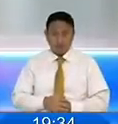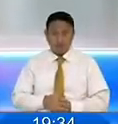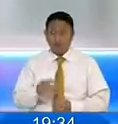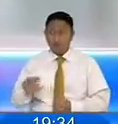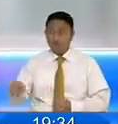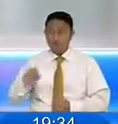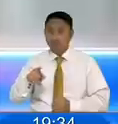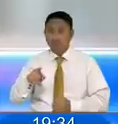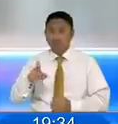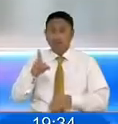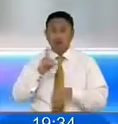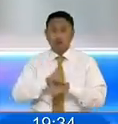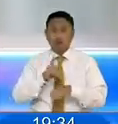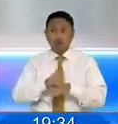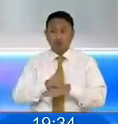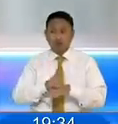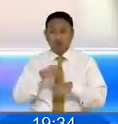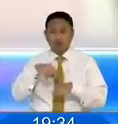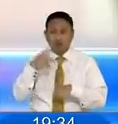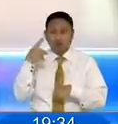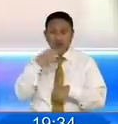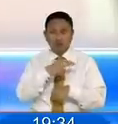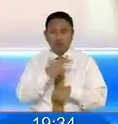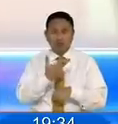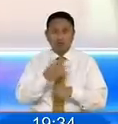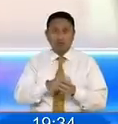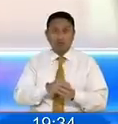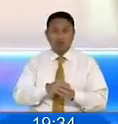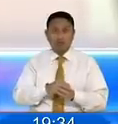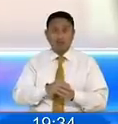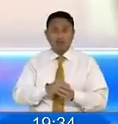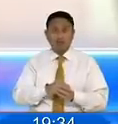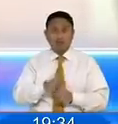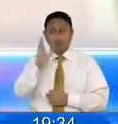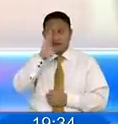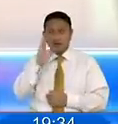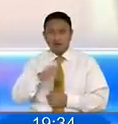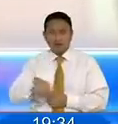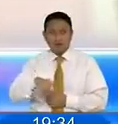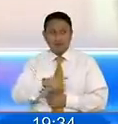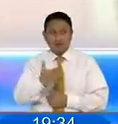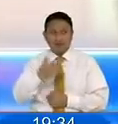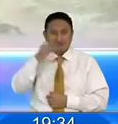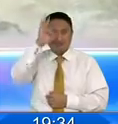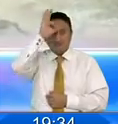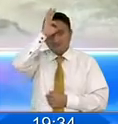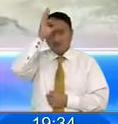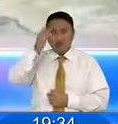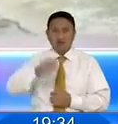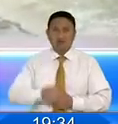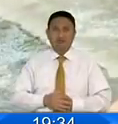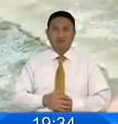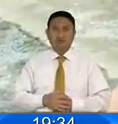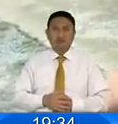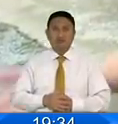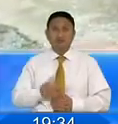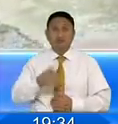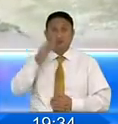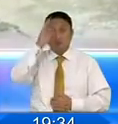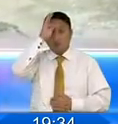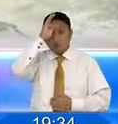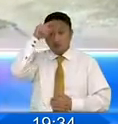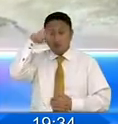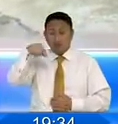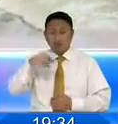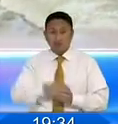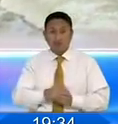del doctor Stalin empezó a derrumbarse. Quien decía ser doctor jamás pisó la facultad de medicina. Y en el hospital me entero que el señor no se llama